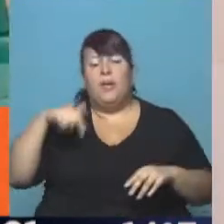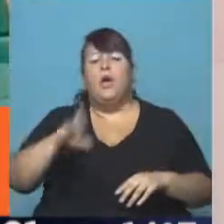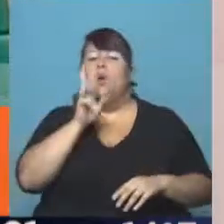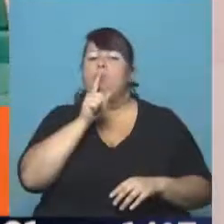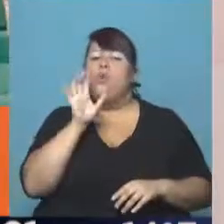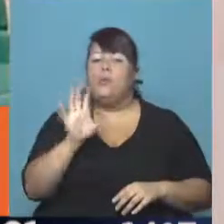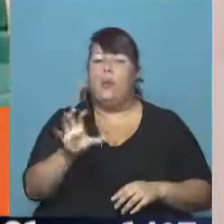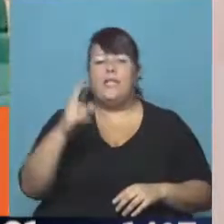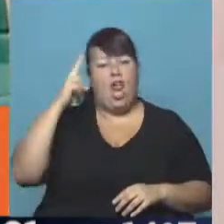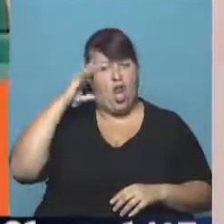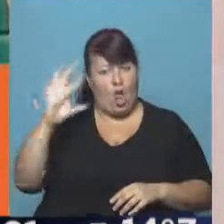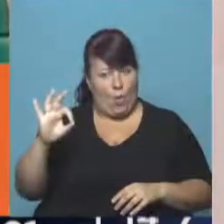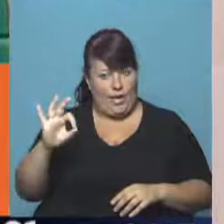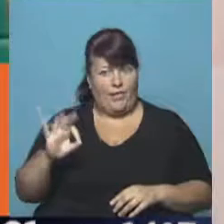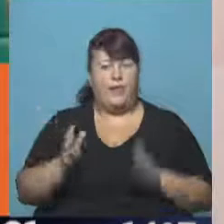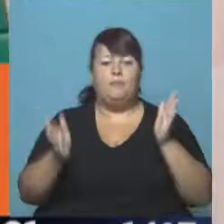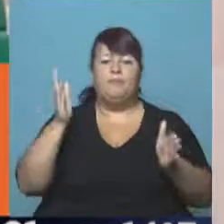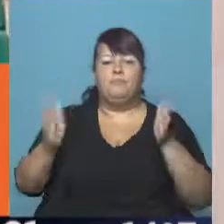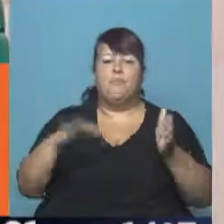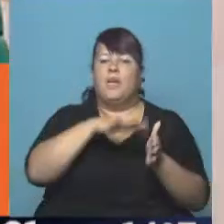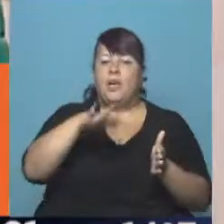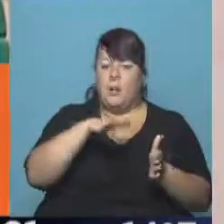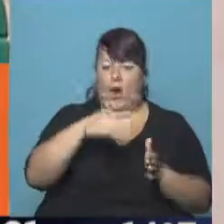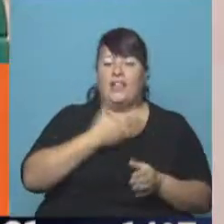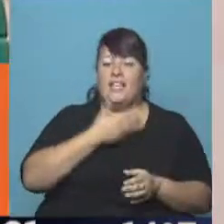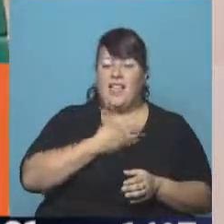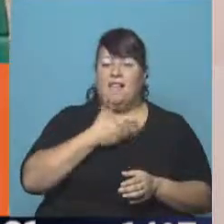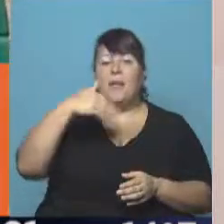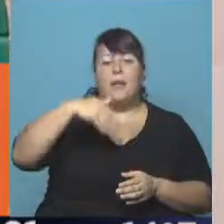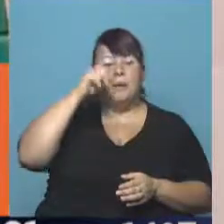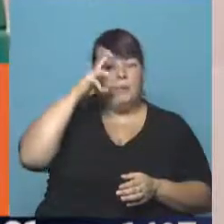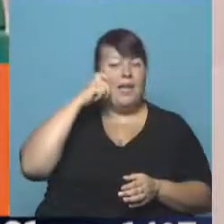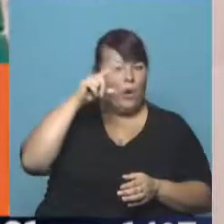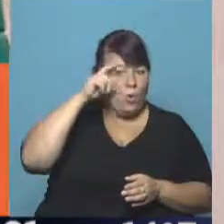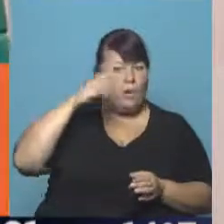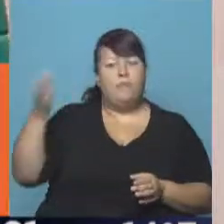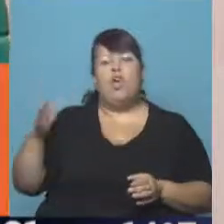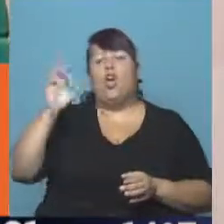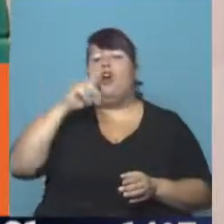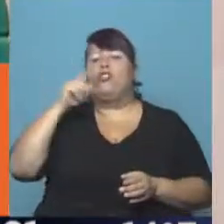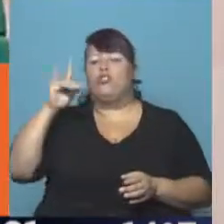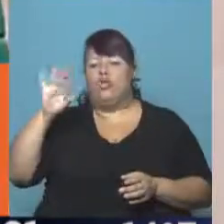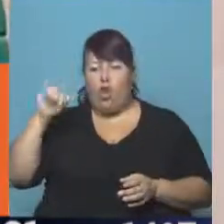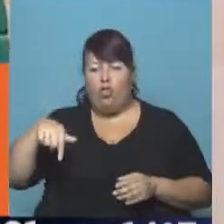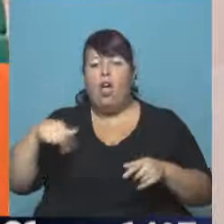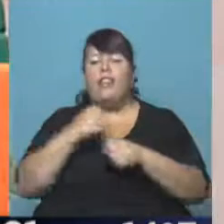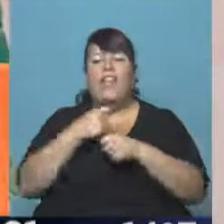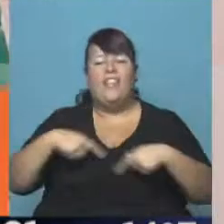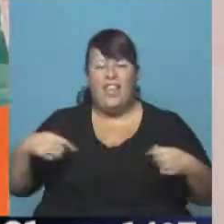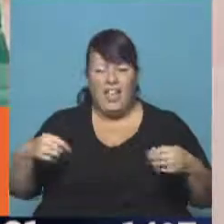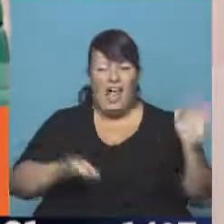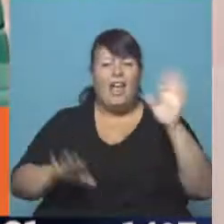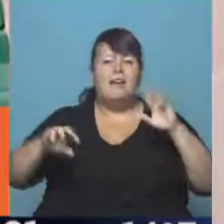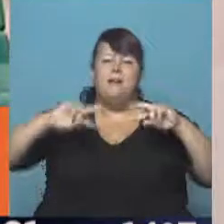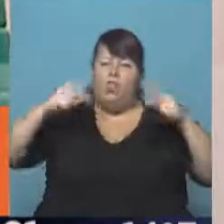la ruta provincial 90 entre las localidades santafesinas de melincué y elortondo la ctera que está haciendo en este lugar es la de